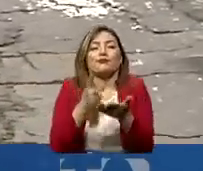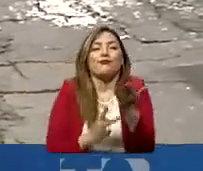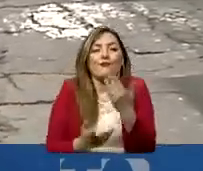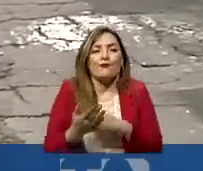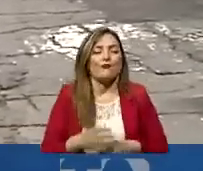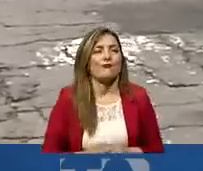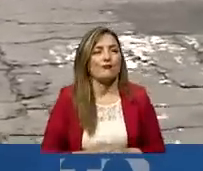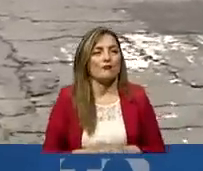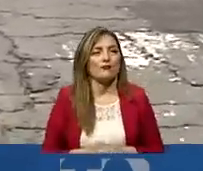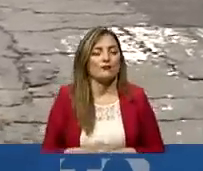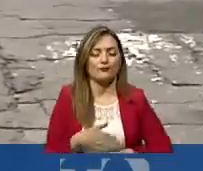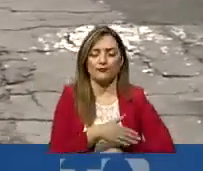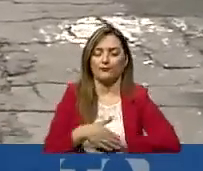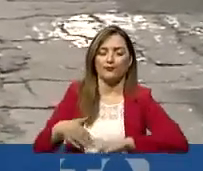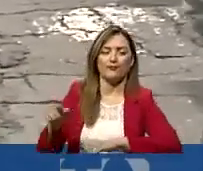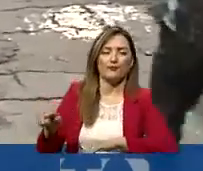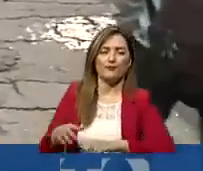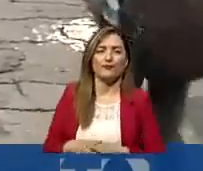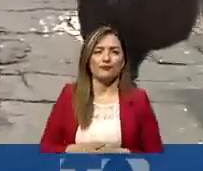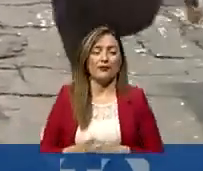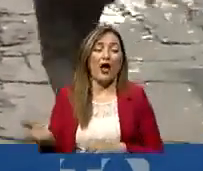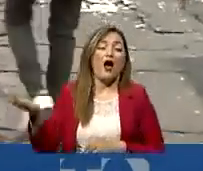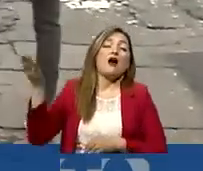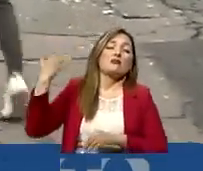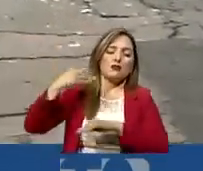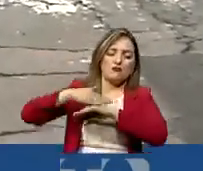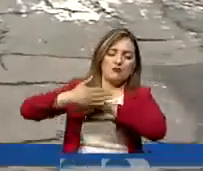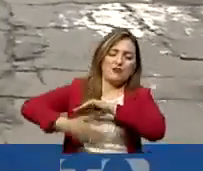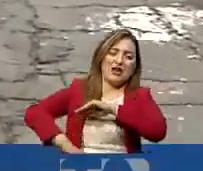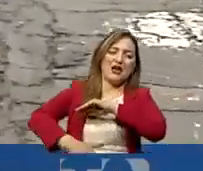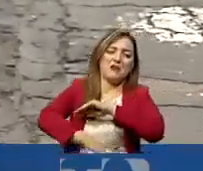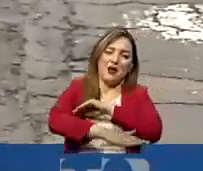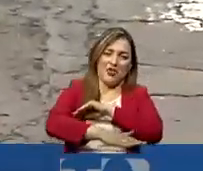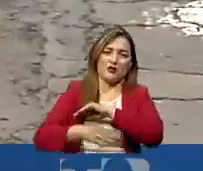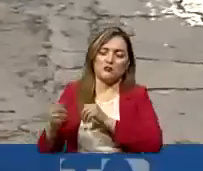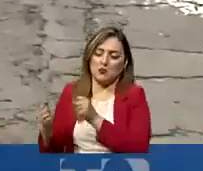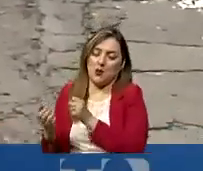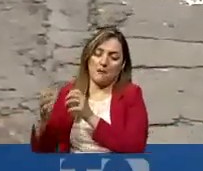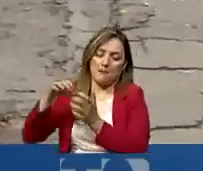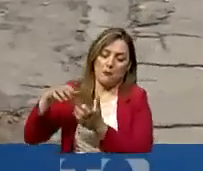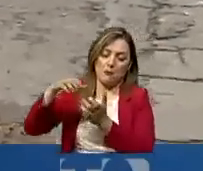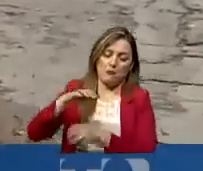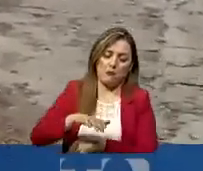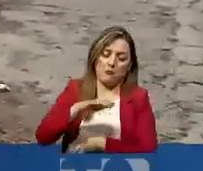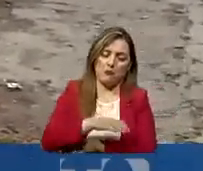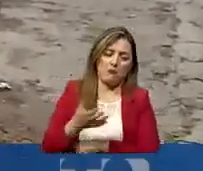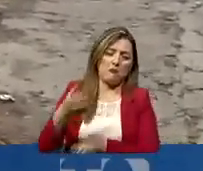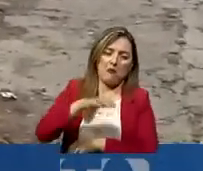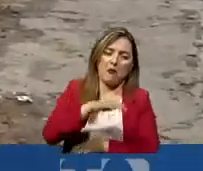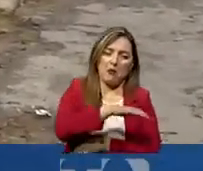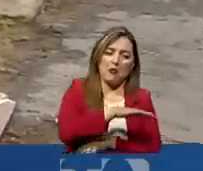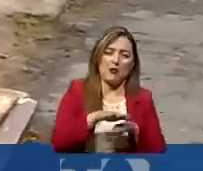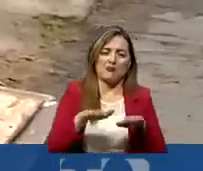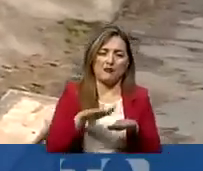aquí. Esta calle es un relleno de quebrada. Anteriormente la quebrada fue rellenada y claro, esto es lo que está pasando ahora y por eso es la preocupación